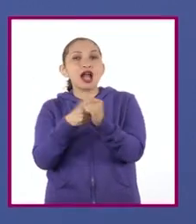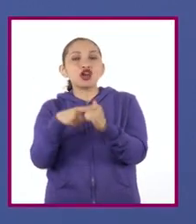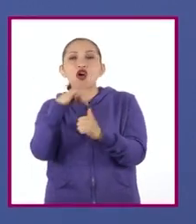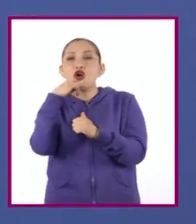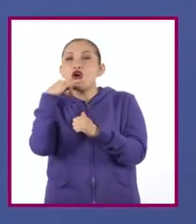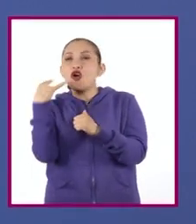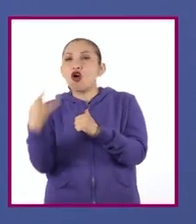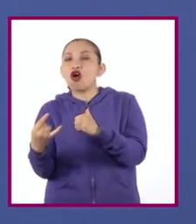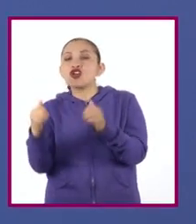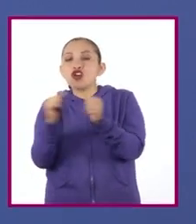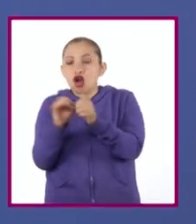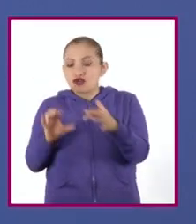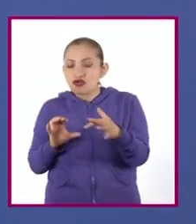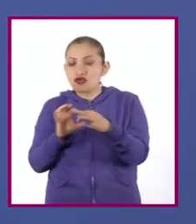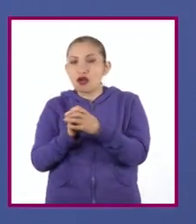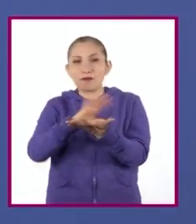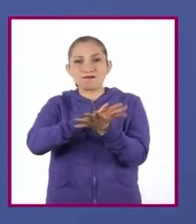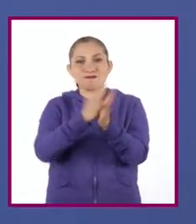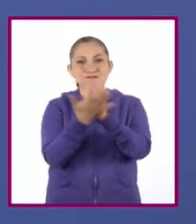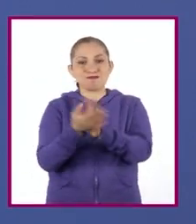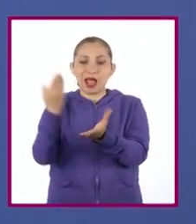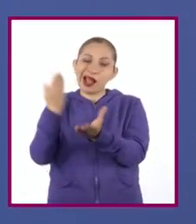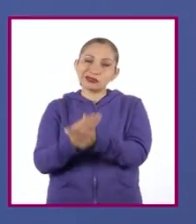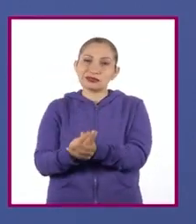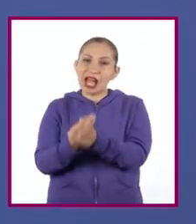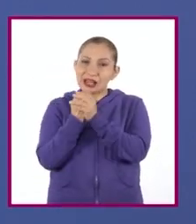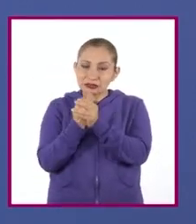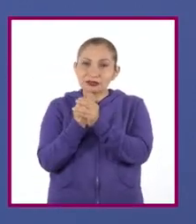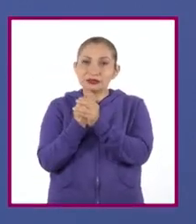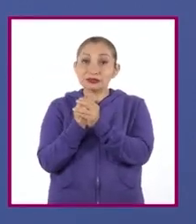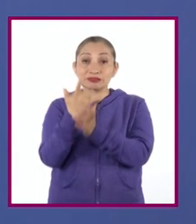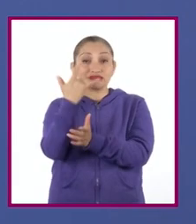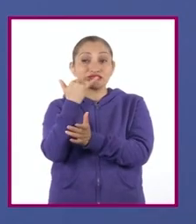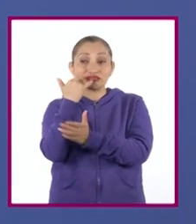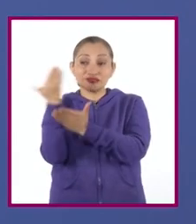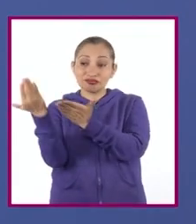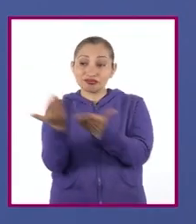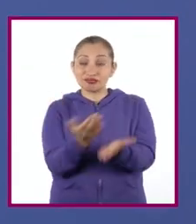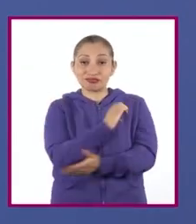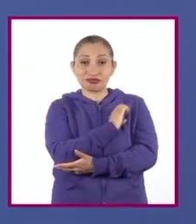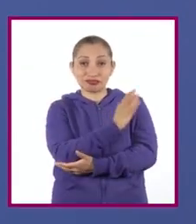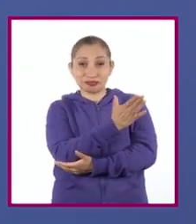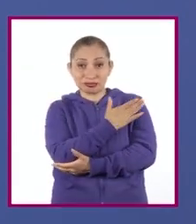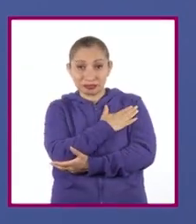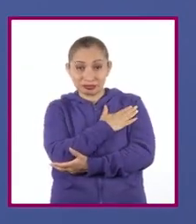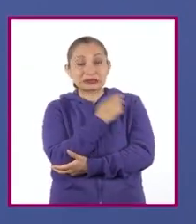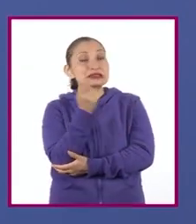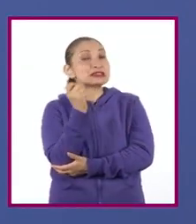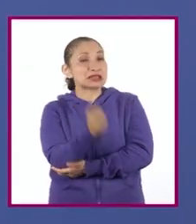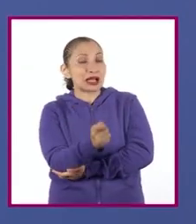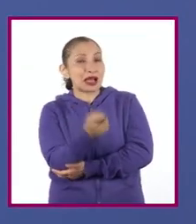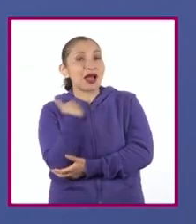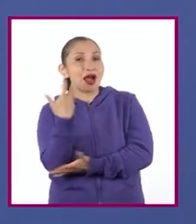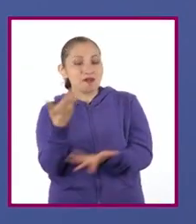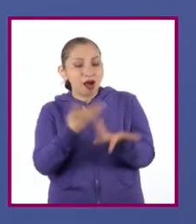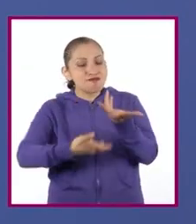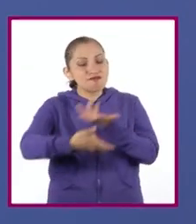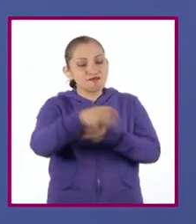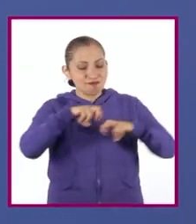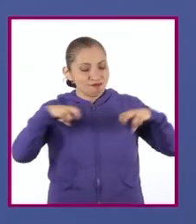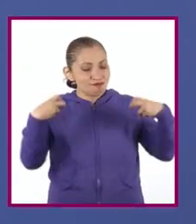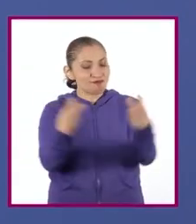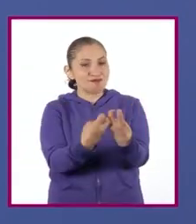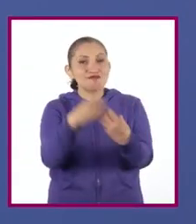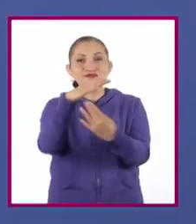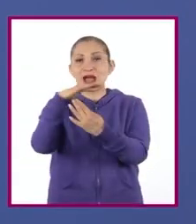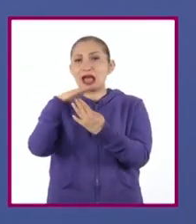salsa acompañada con tortillas. La hospitalidad española, en cuestión de compartir la mesa,